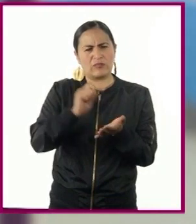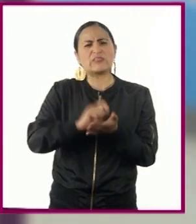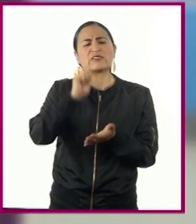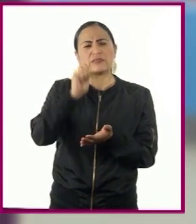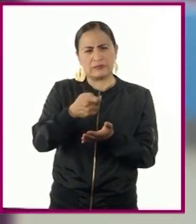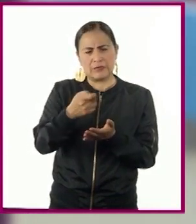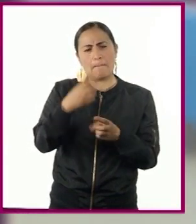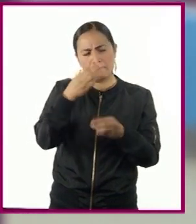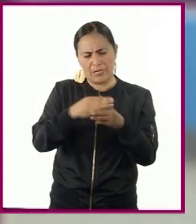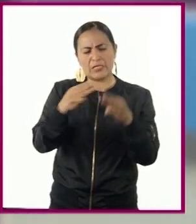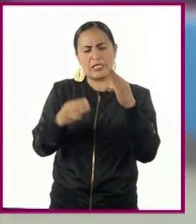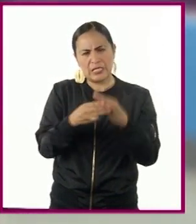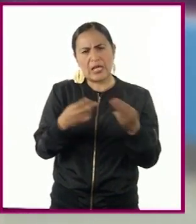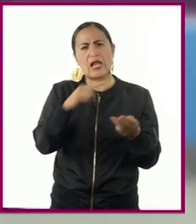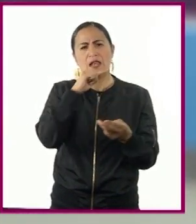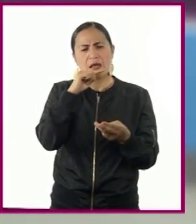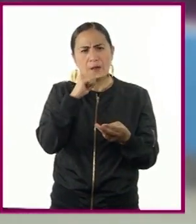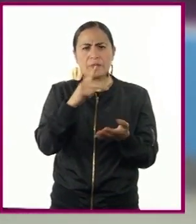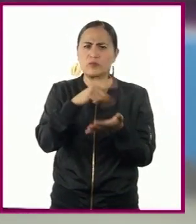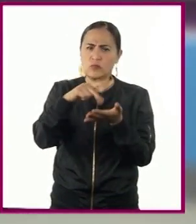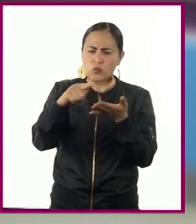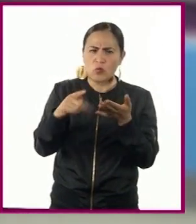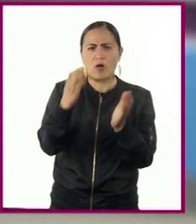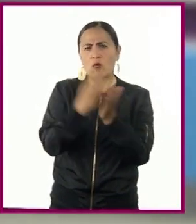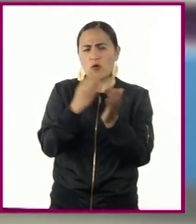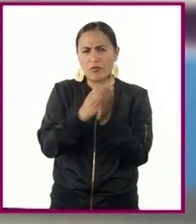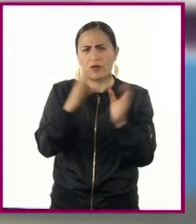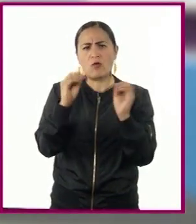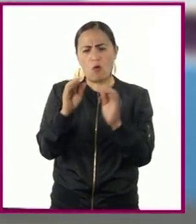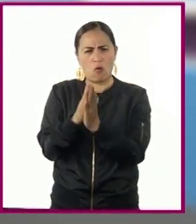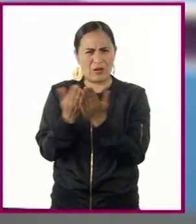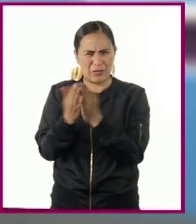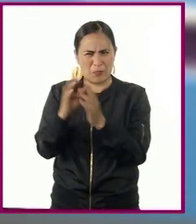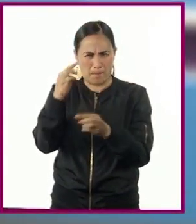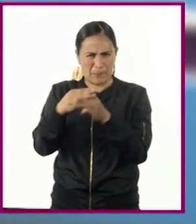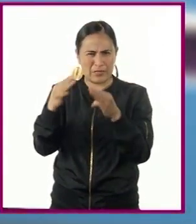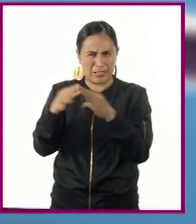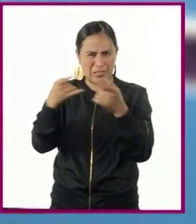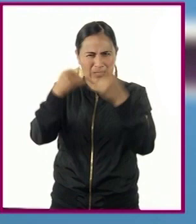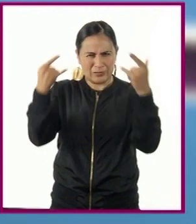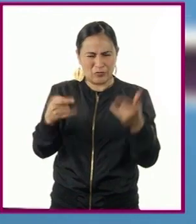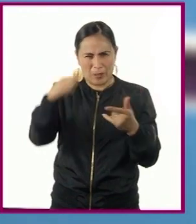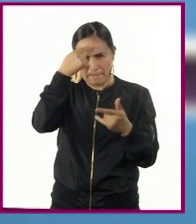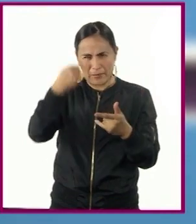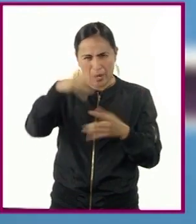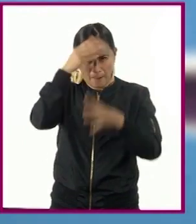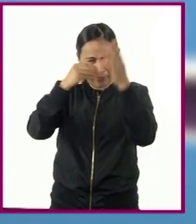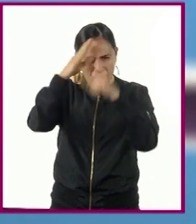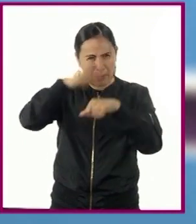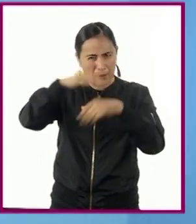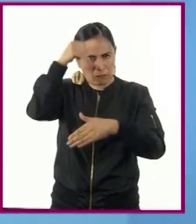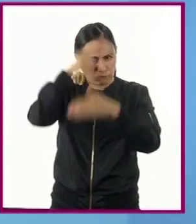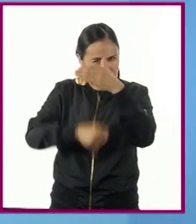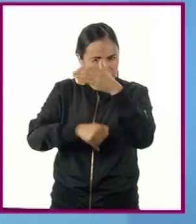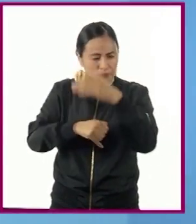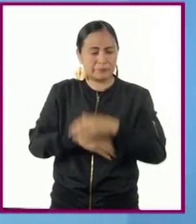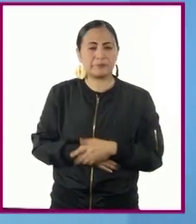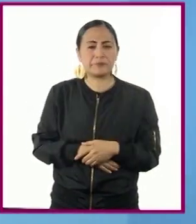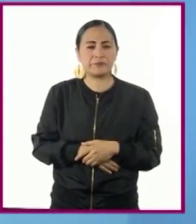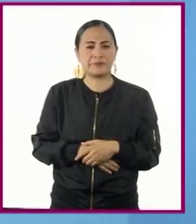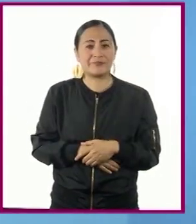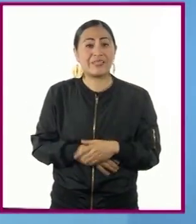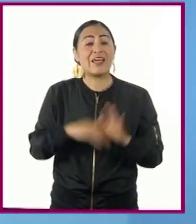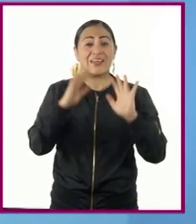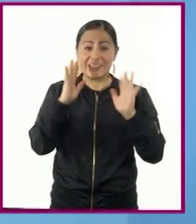lápiz o bolígrafo, cuaderno y su libro de texto para profundizar y ampliar sus conocimientos acerca del tema.